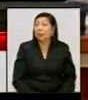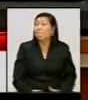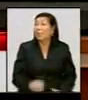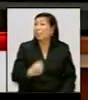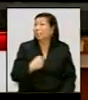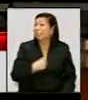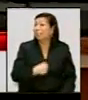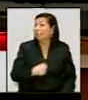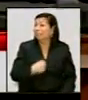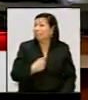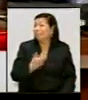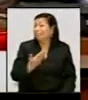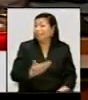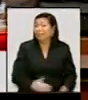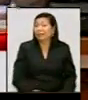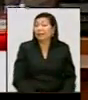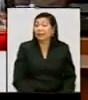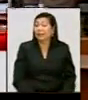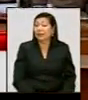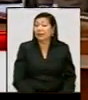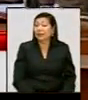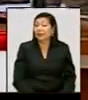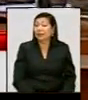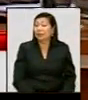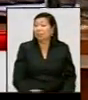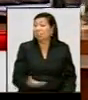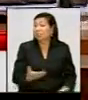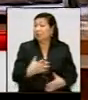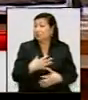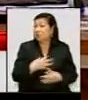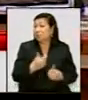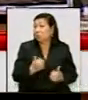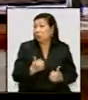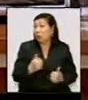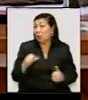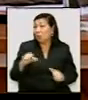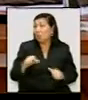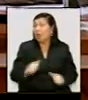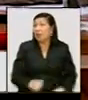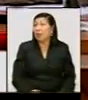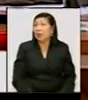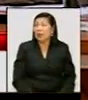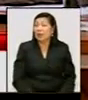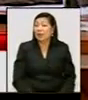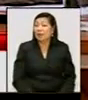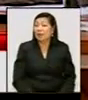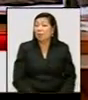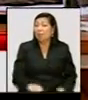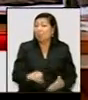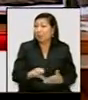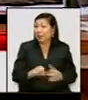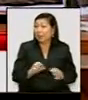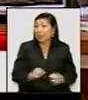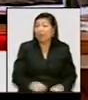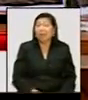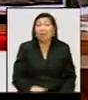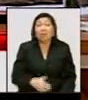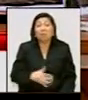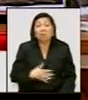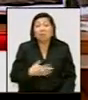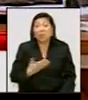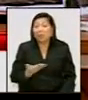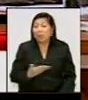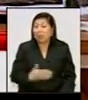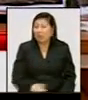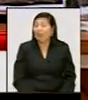lamentablemente a veces, pues, algunos que son tienen cierto interés bueno o malo en un proyecto, votan insistencias y se retiran, y después nos van a dejar sin quórum